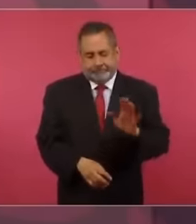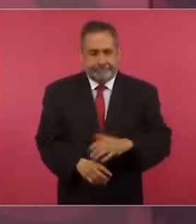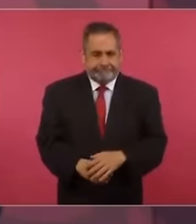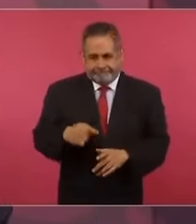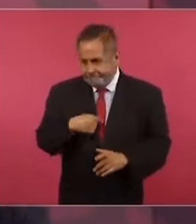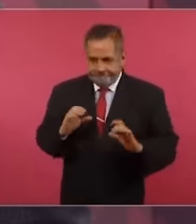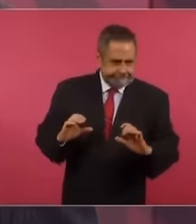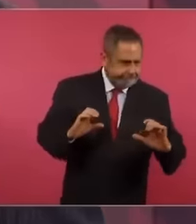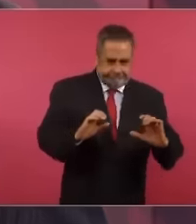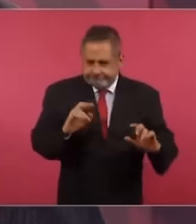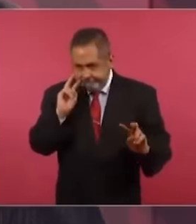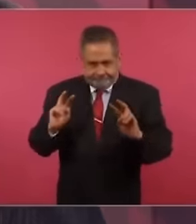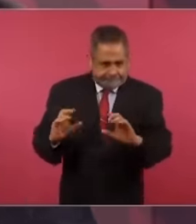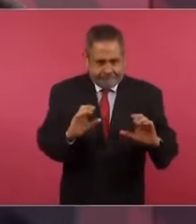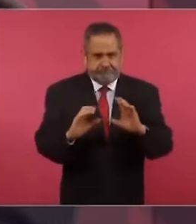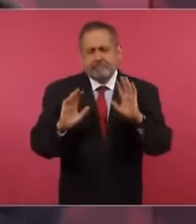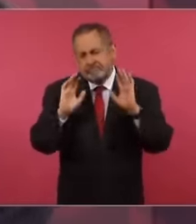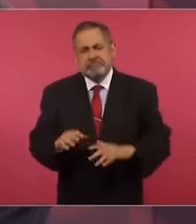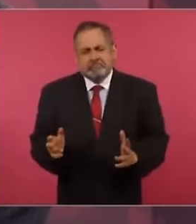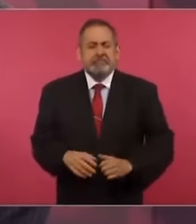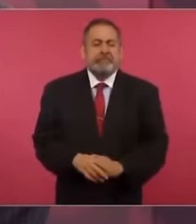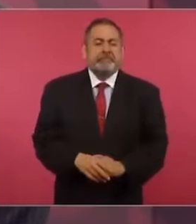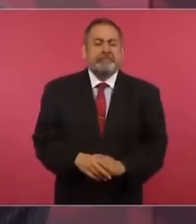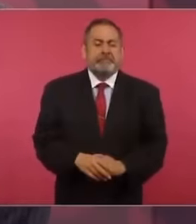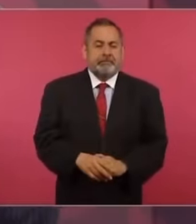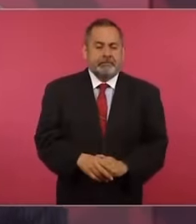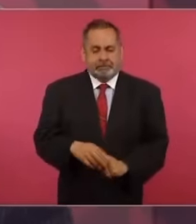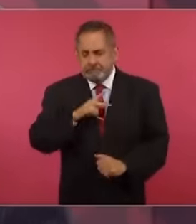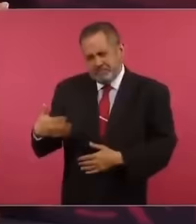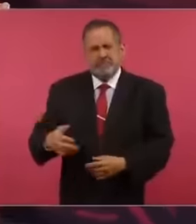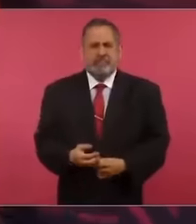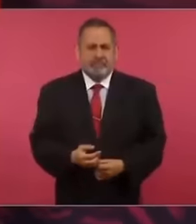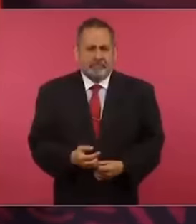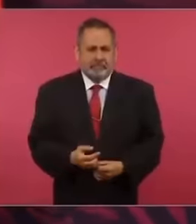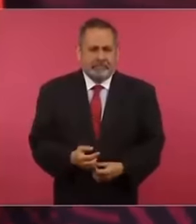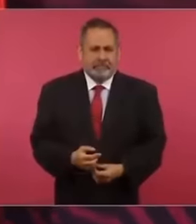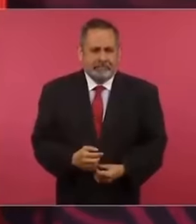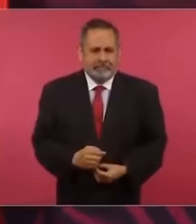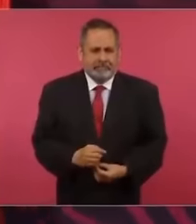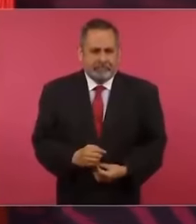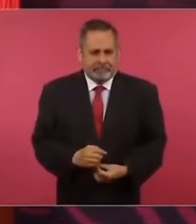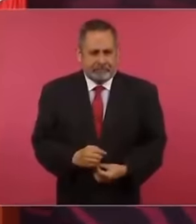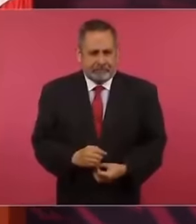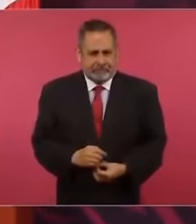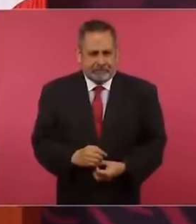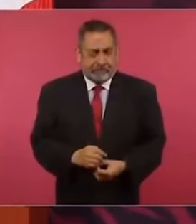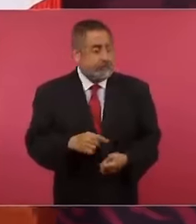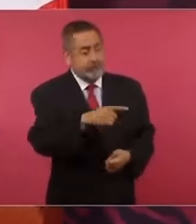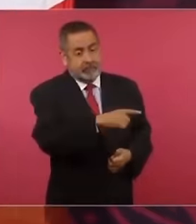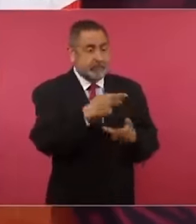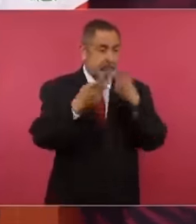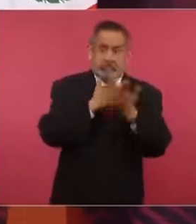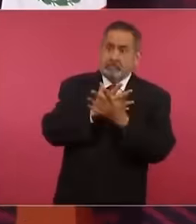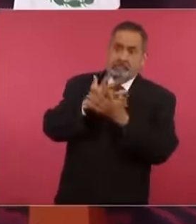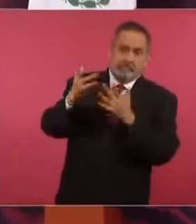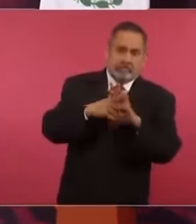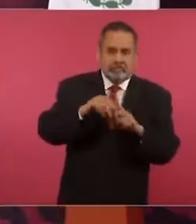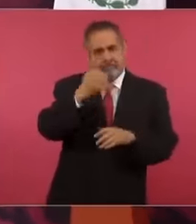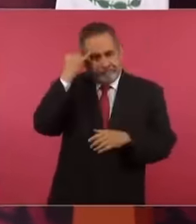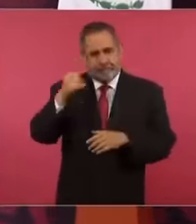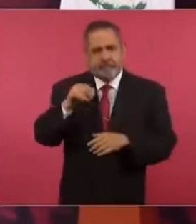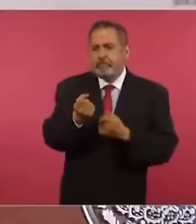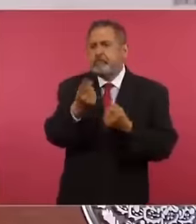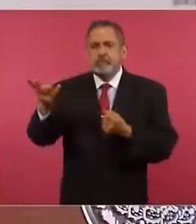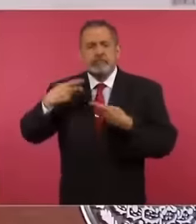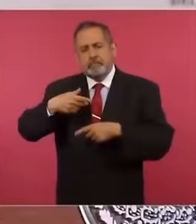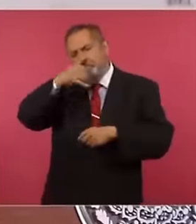estar cuidando, hay que ser prudente. Nada más que hay quienes traen otras intenciones,